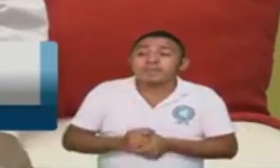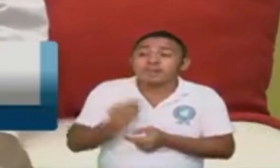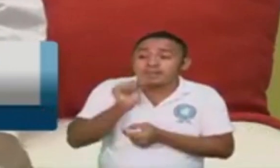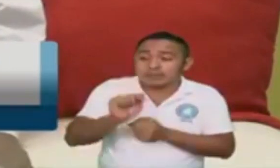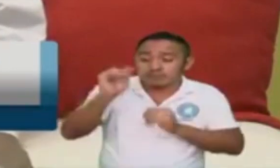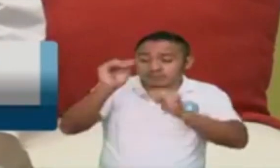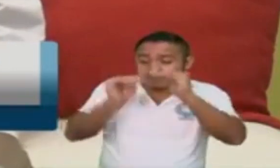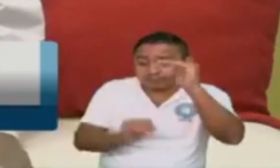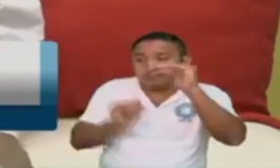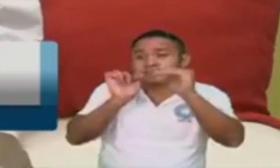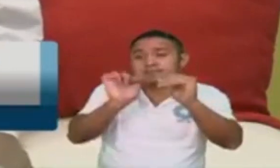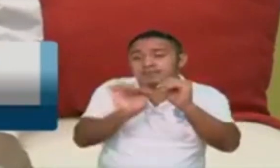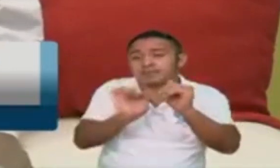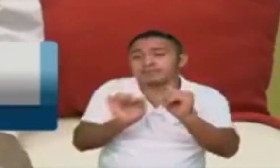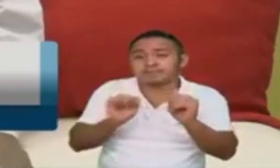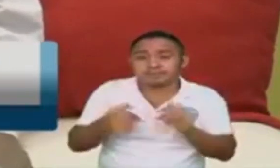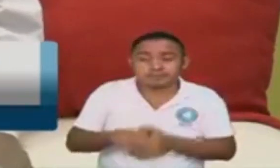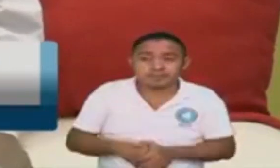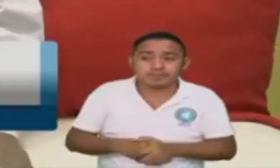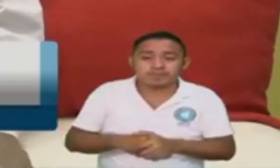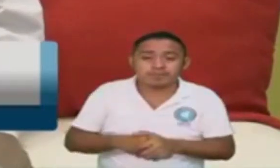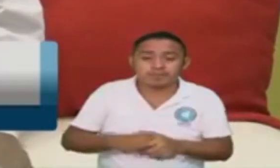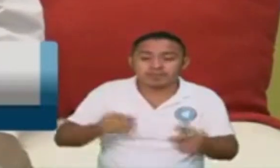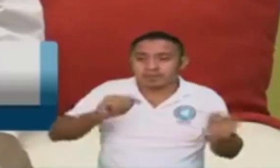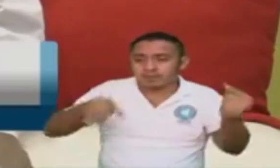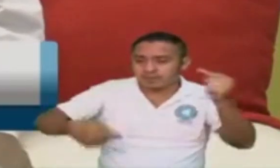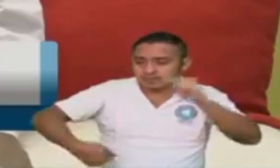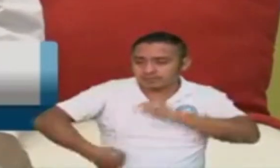pues ahí entran la restitución de